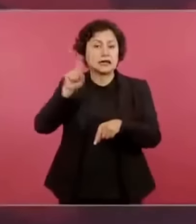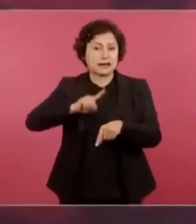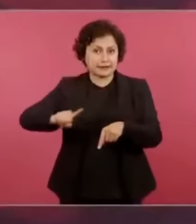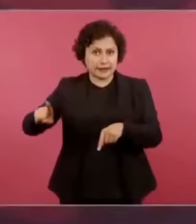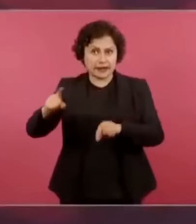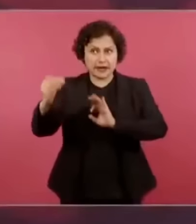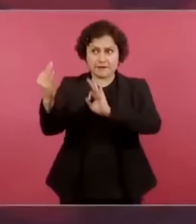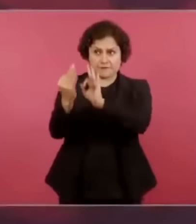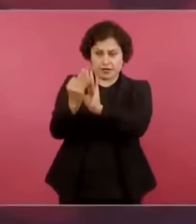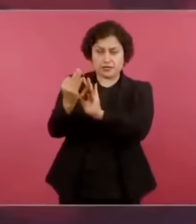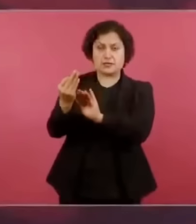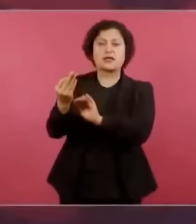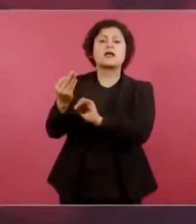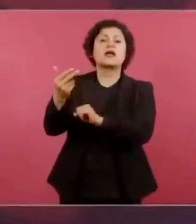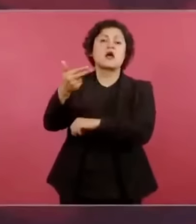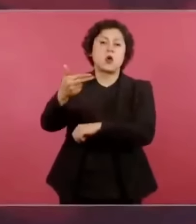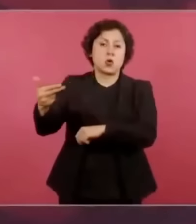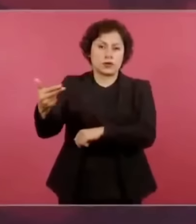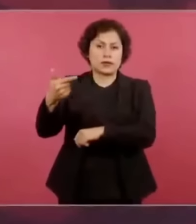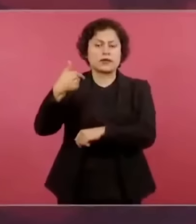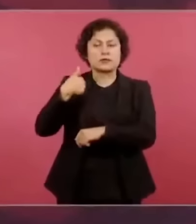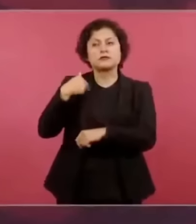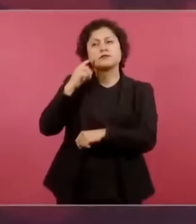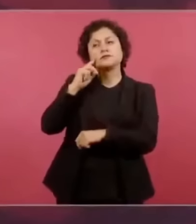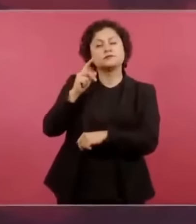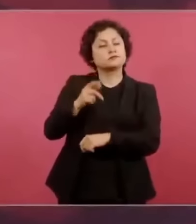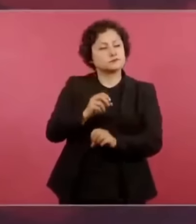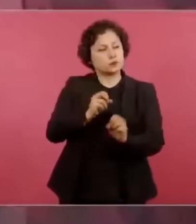Prendo la televisión y ahí estaba ya Ricardo,